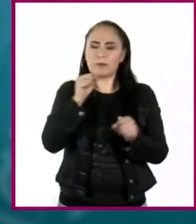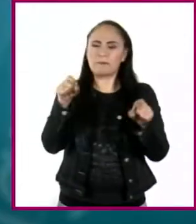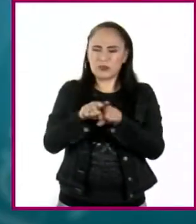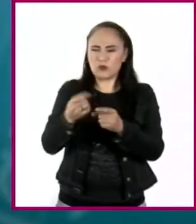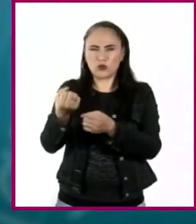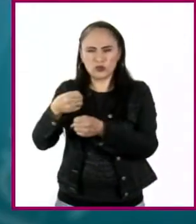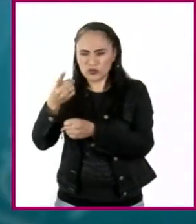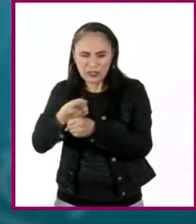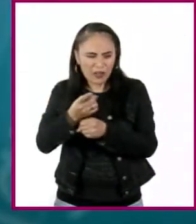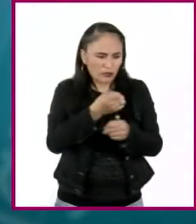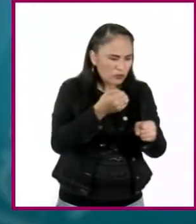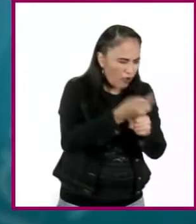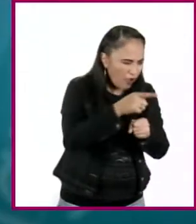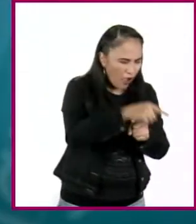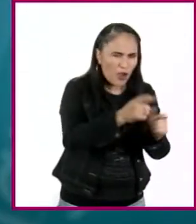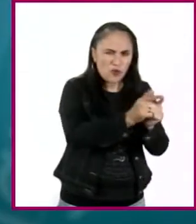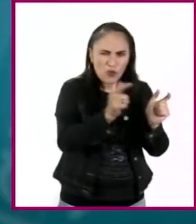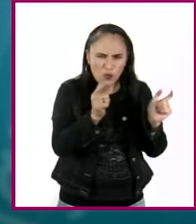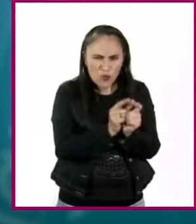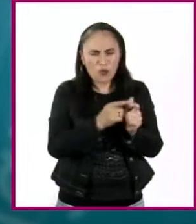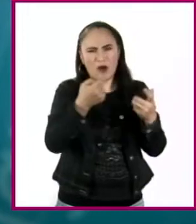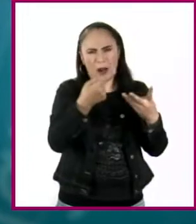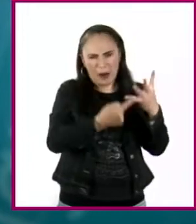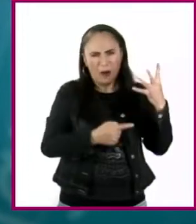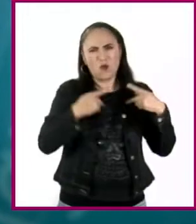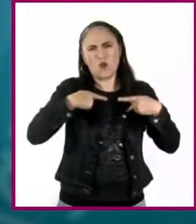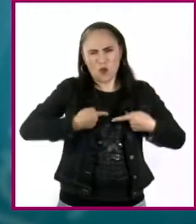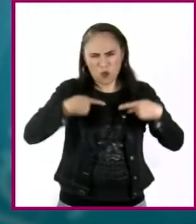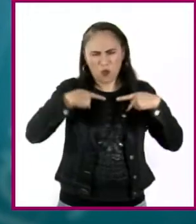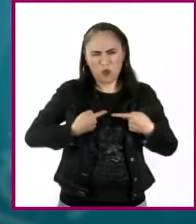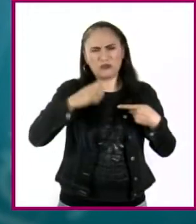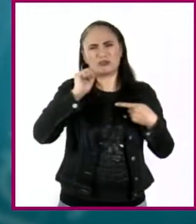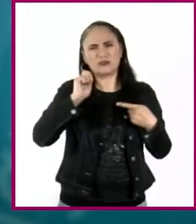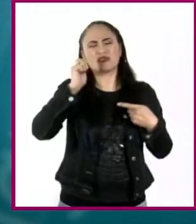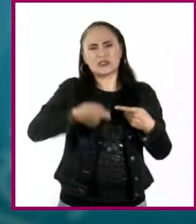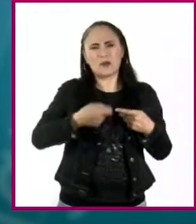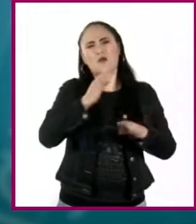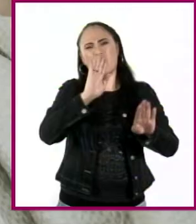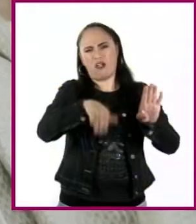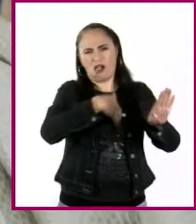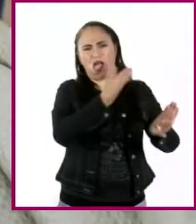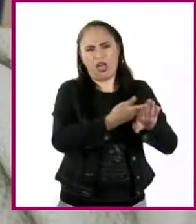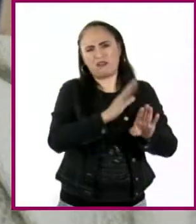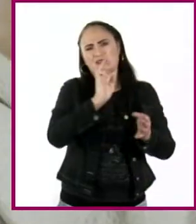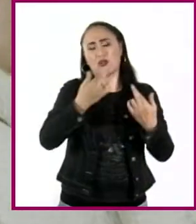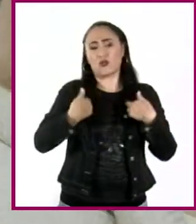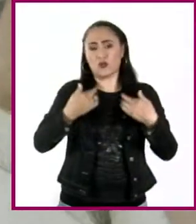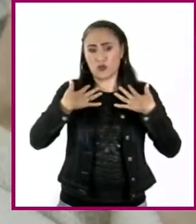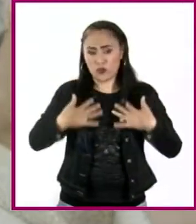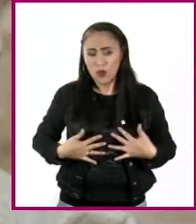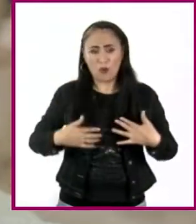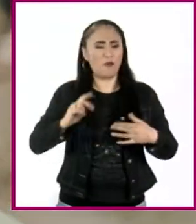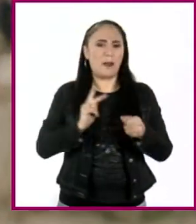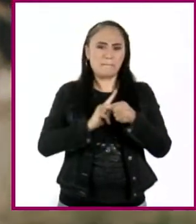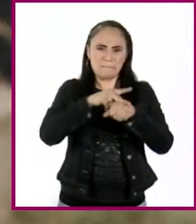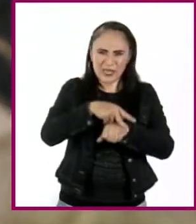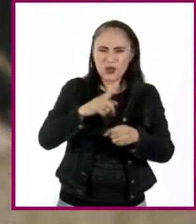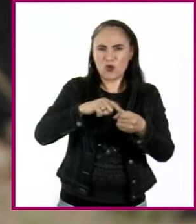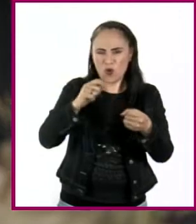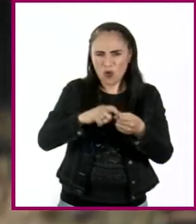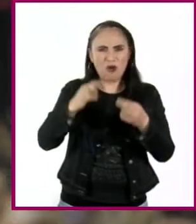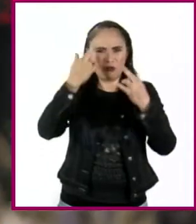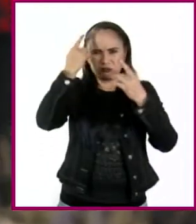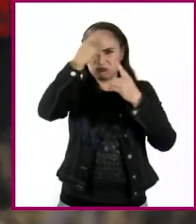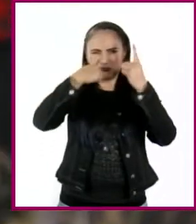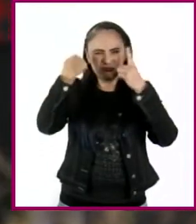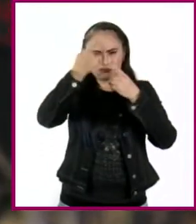grupos vulnerados por sus características culturales, es decir, por su vestimenta, color de piel y rasgos físicos, entre otros. Estos factores